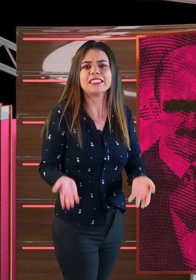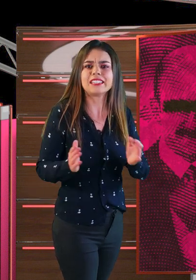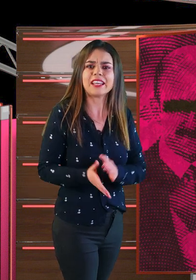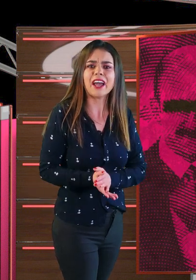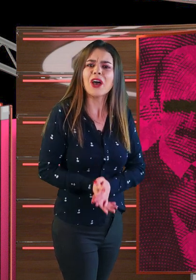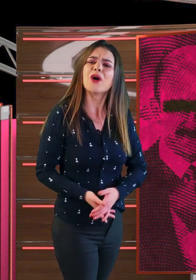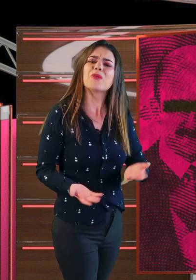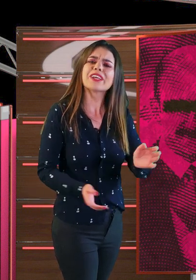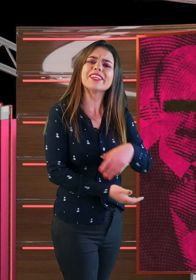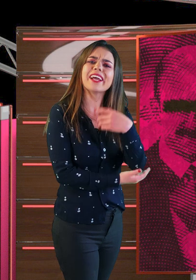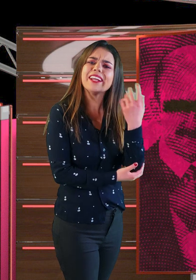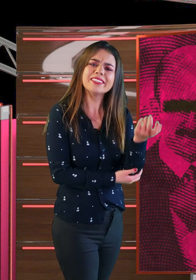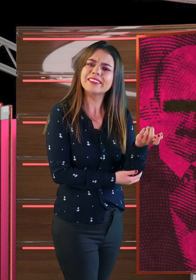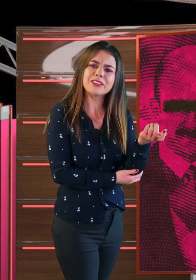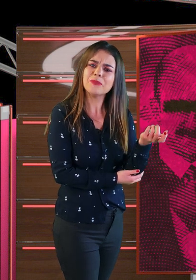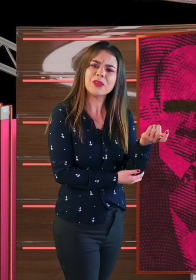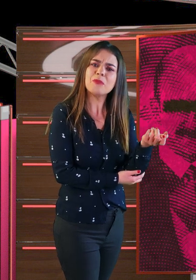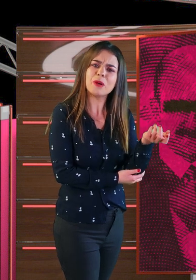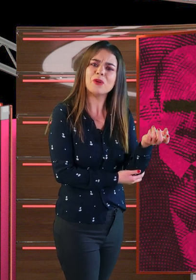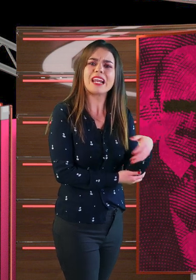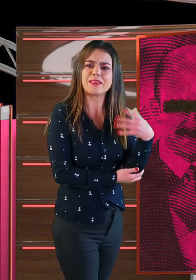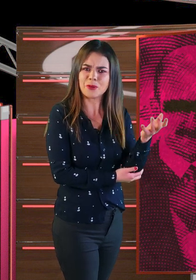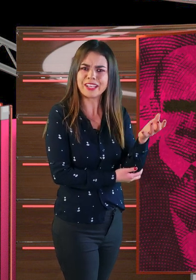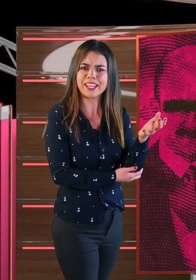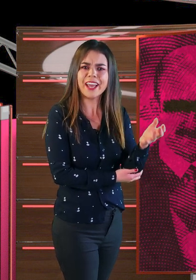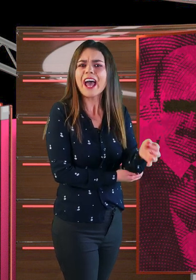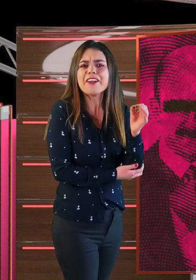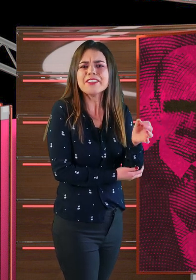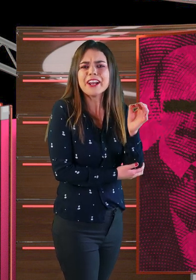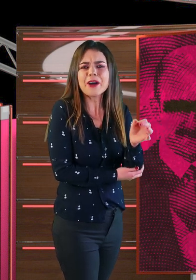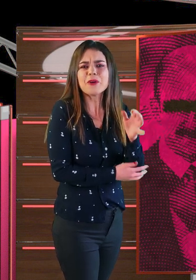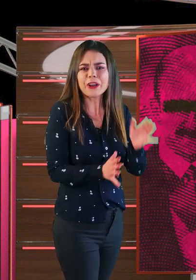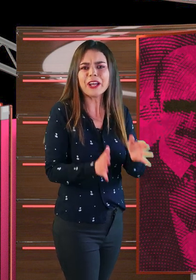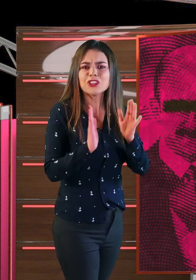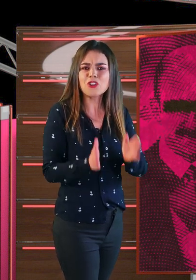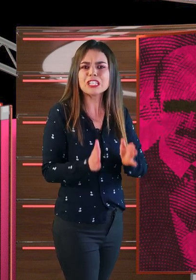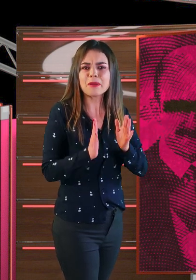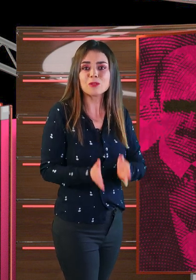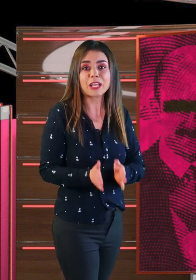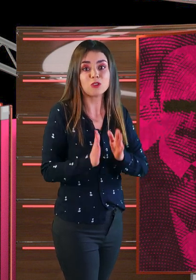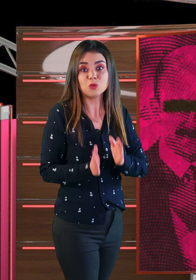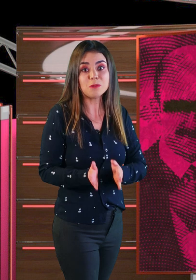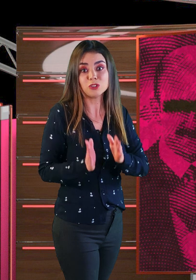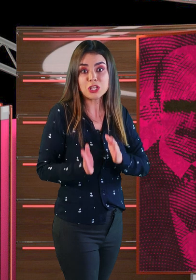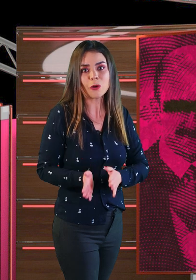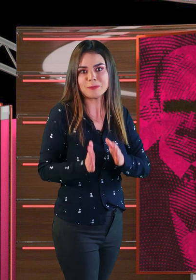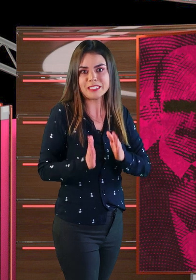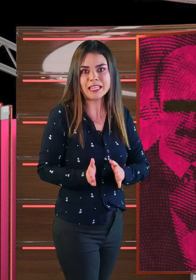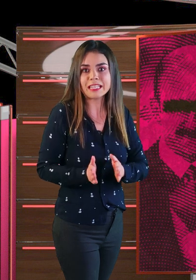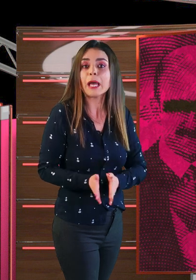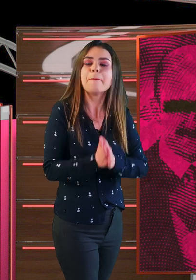califican de innecesaria. ¿Por qué será que le tienen tanto miedo al pueblo y a la democracia? Al fin y al cabo, creo que todos sabemos que los últimos